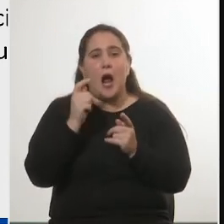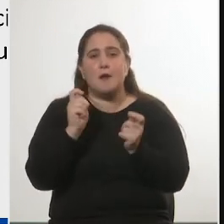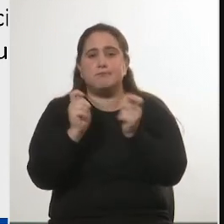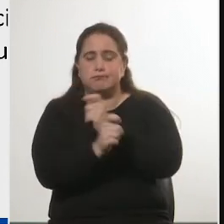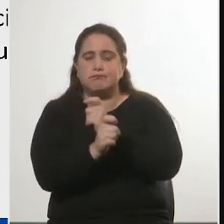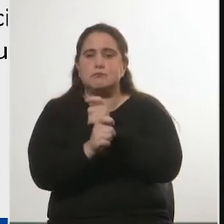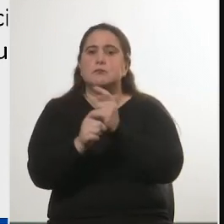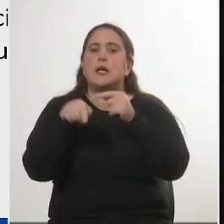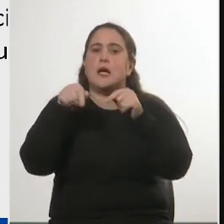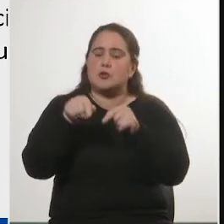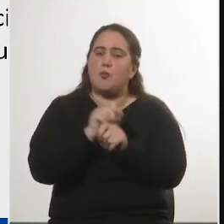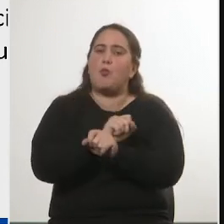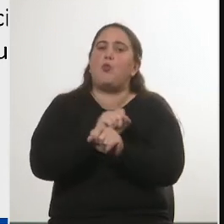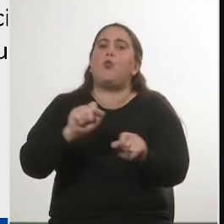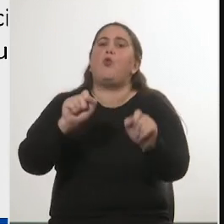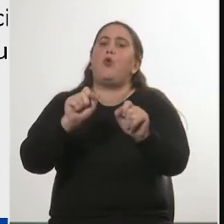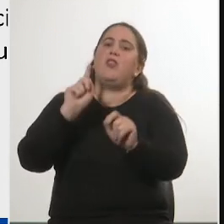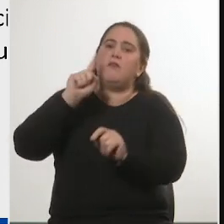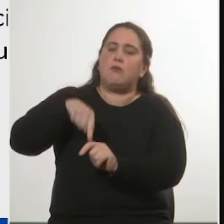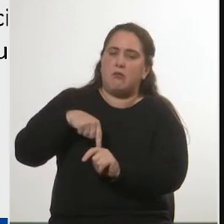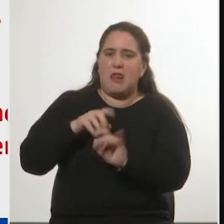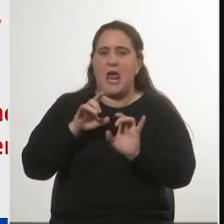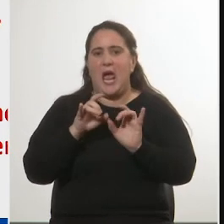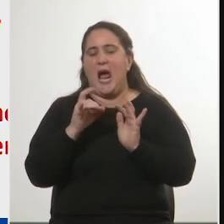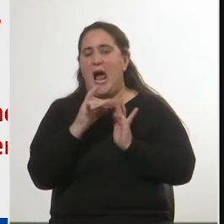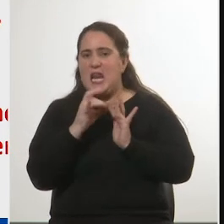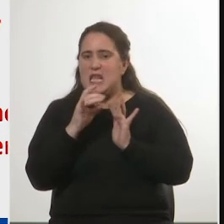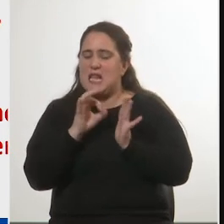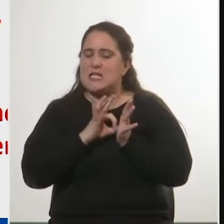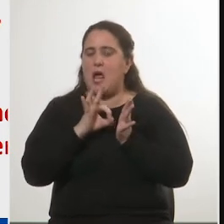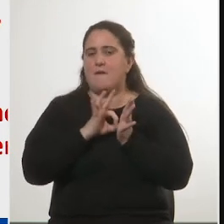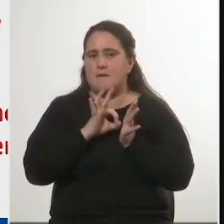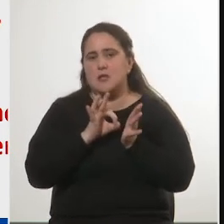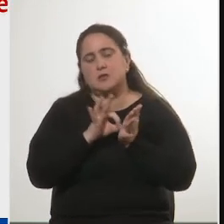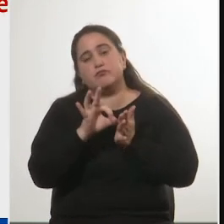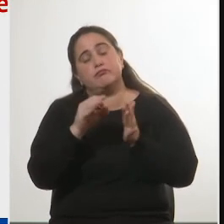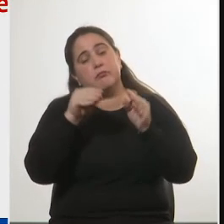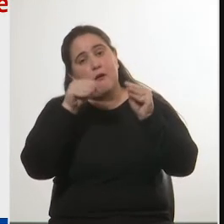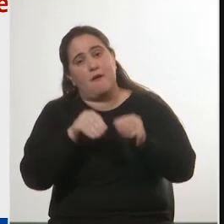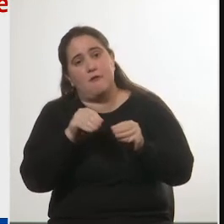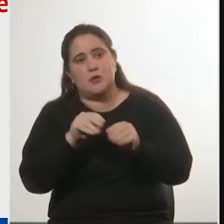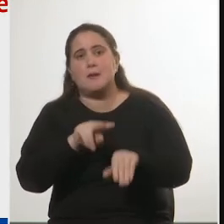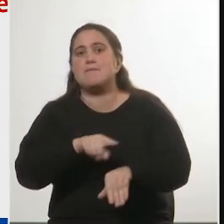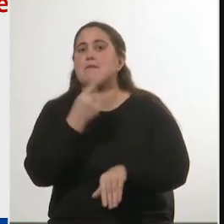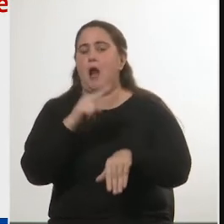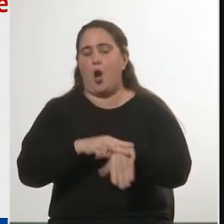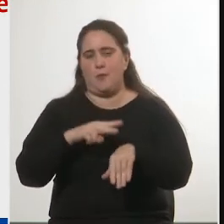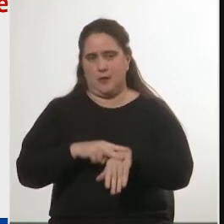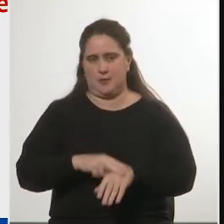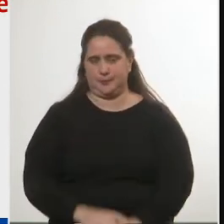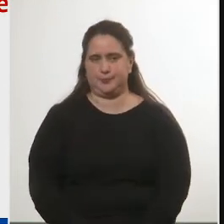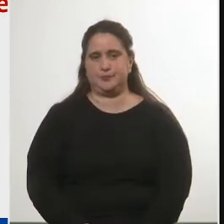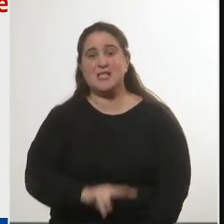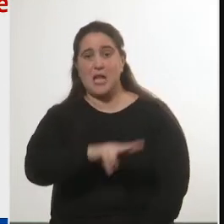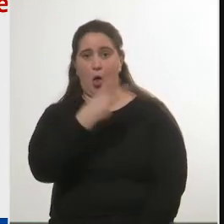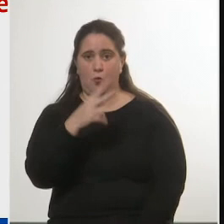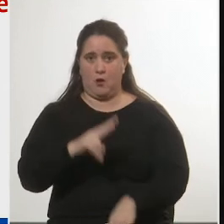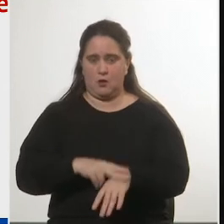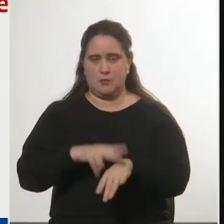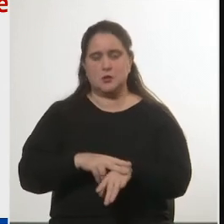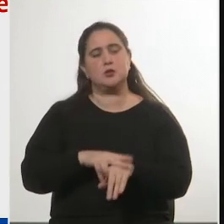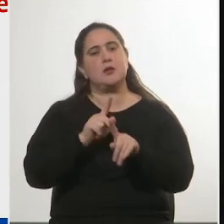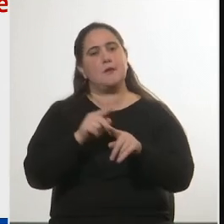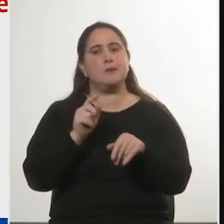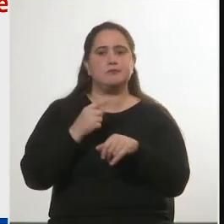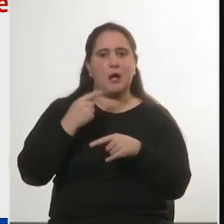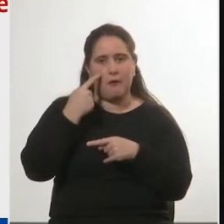parámetros mencionados podrían afectar la calidad del servicio o del producto. Primera recomendación. Segundo,